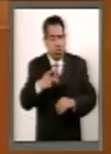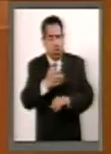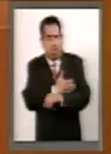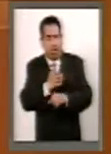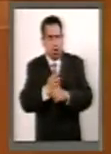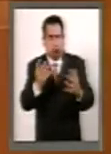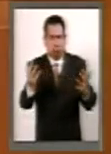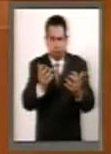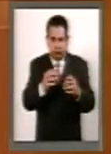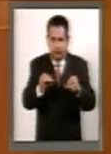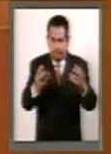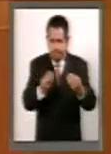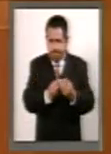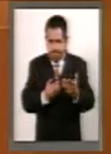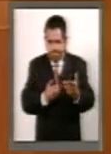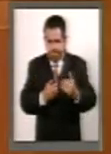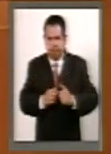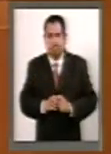colaboradores.